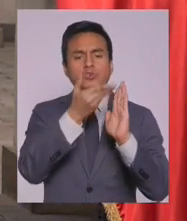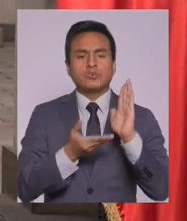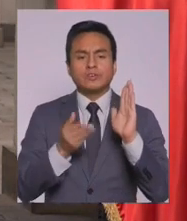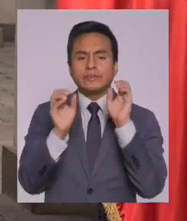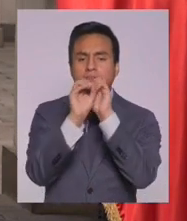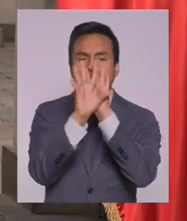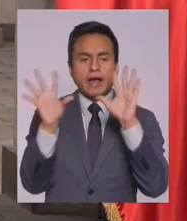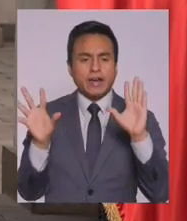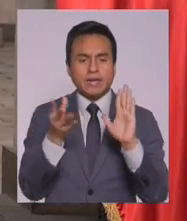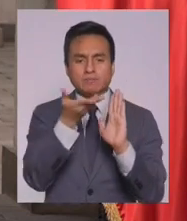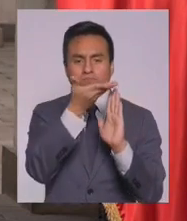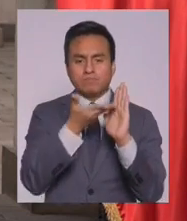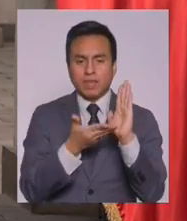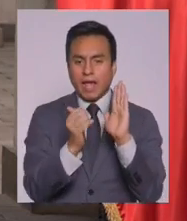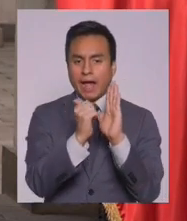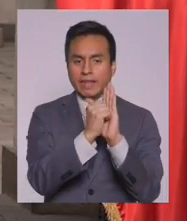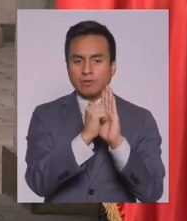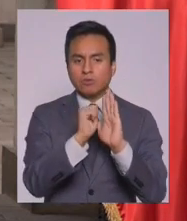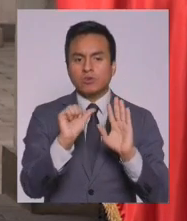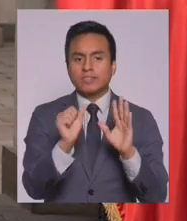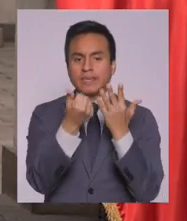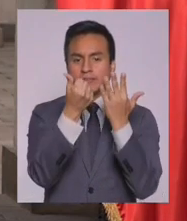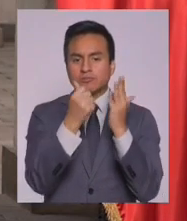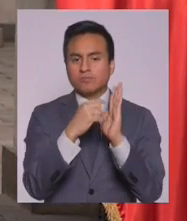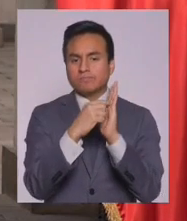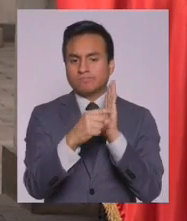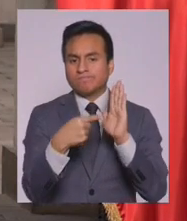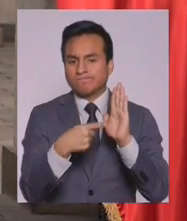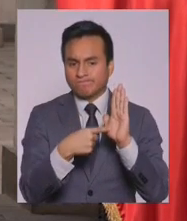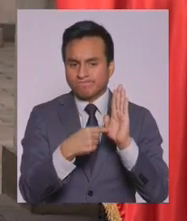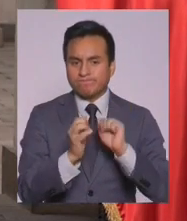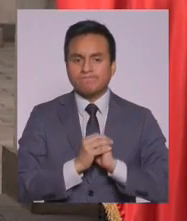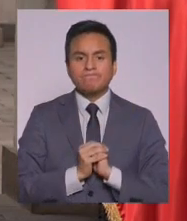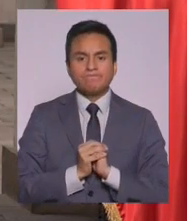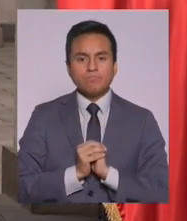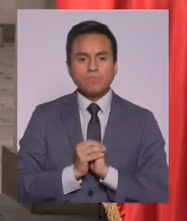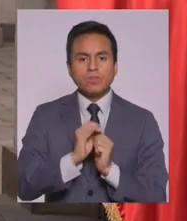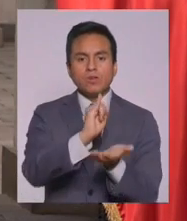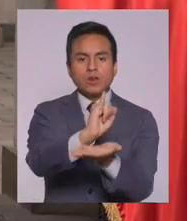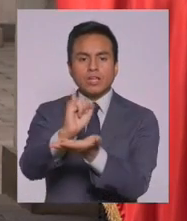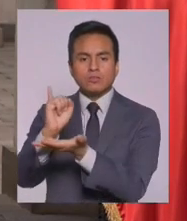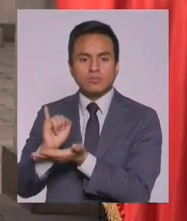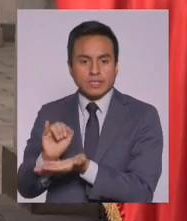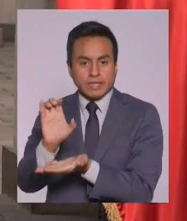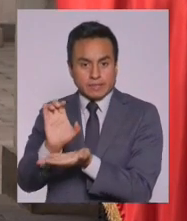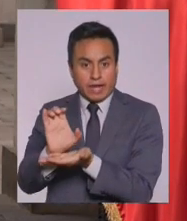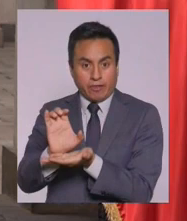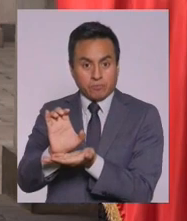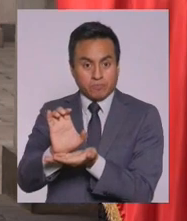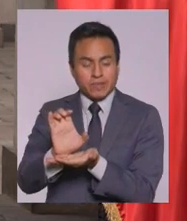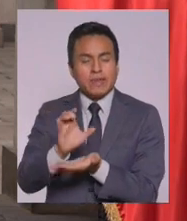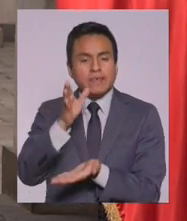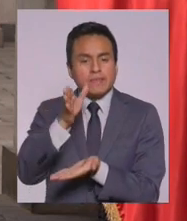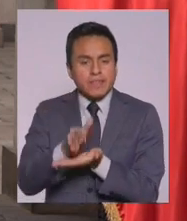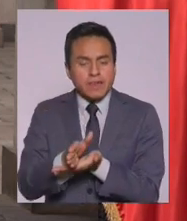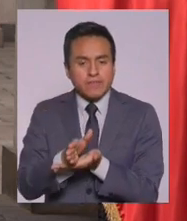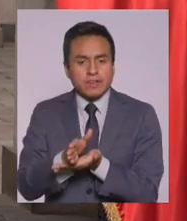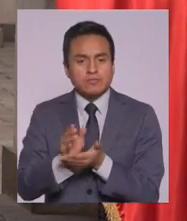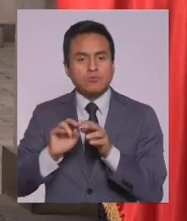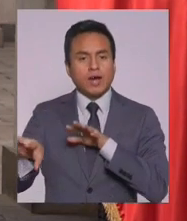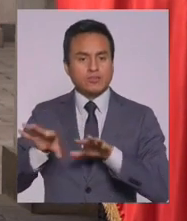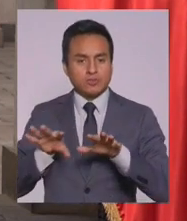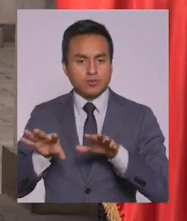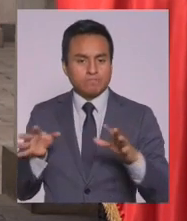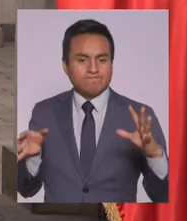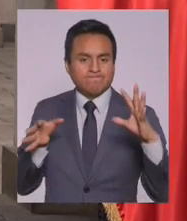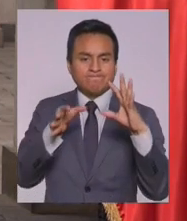clara. En su artículo 6 establece que los órganos del Estado deben someter su acción